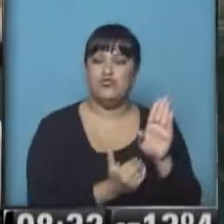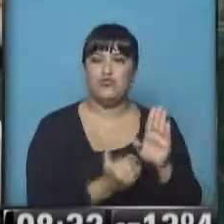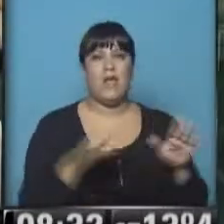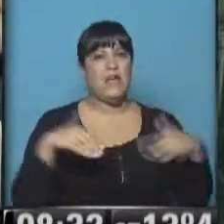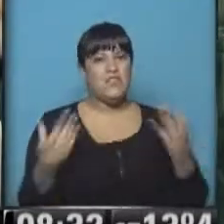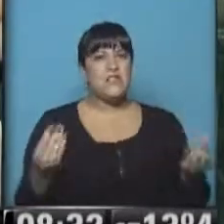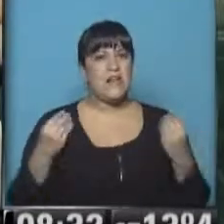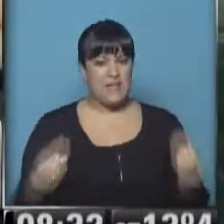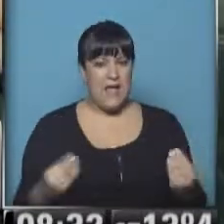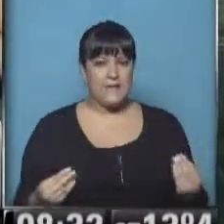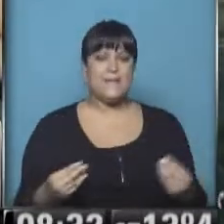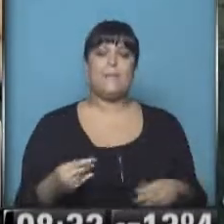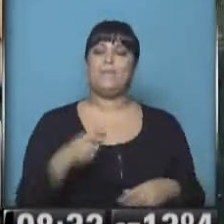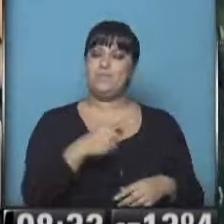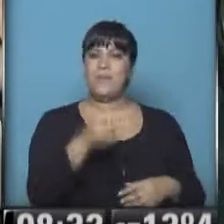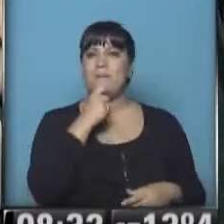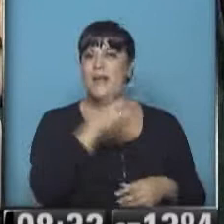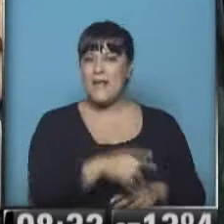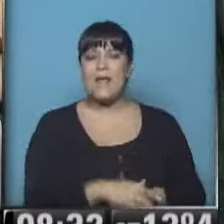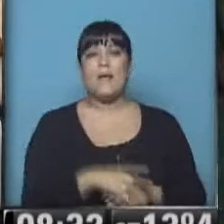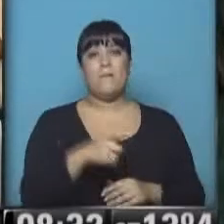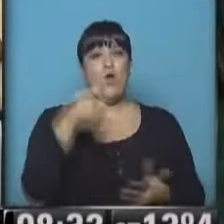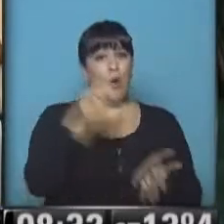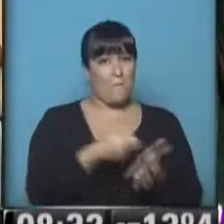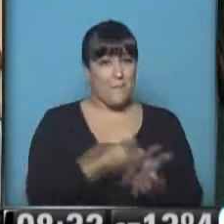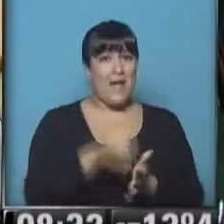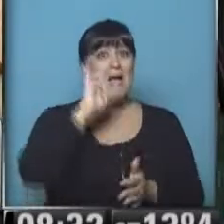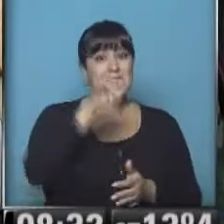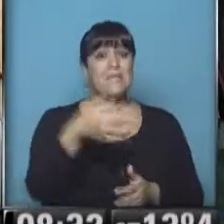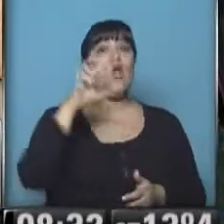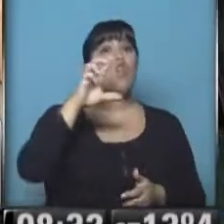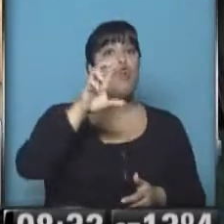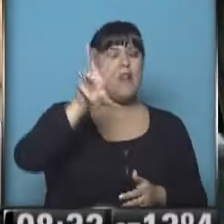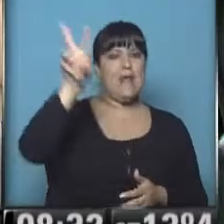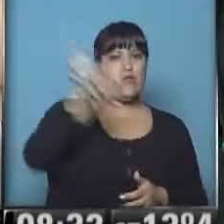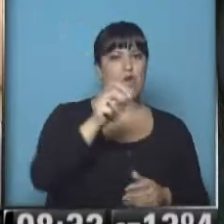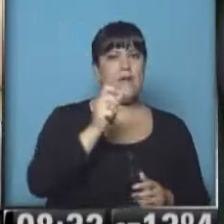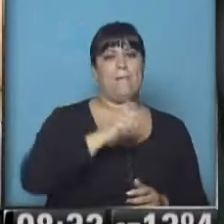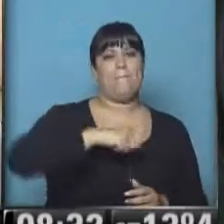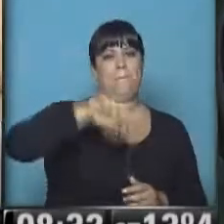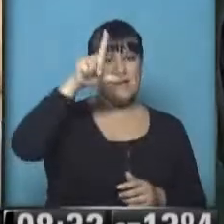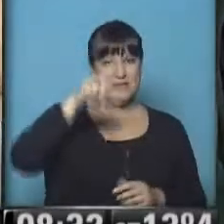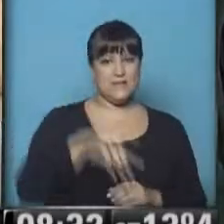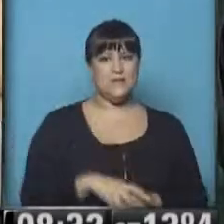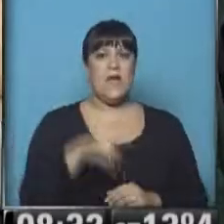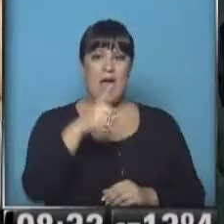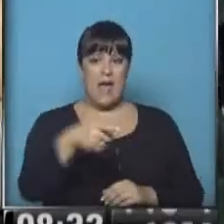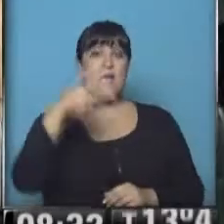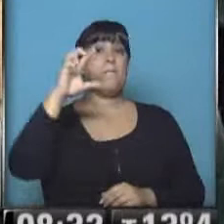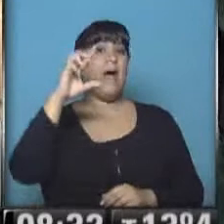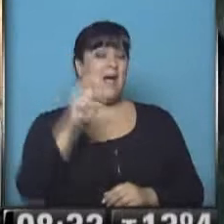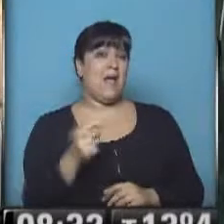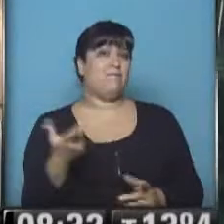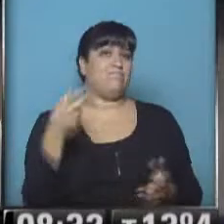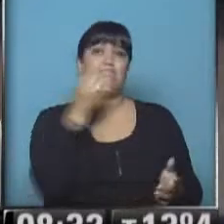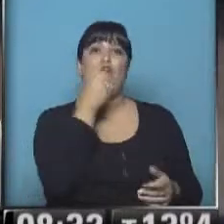con esto es que en un caso además de pagar productos está sacando más dólares porque le estás dando algún otro destino de ahí la fuga de divisas de ahí la fuga